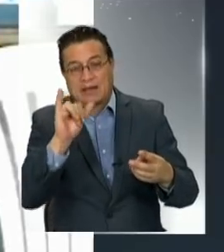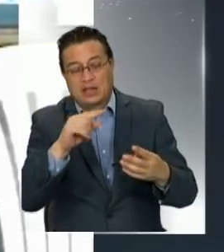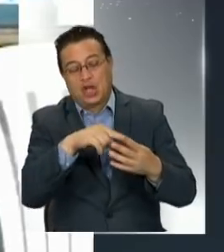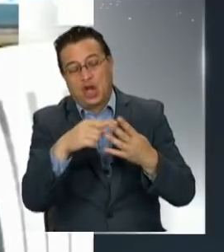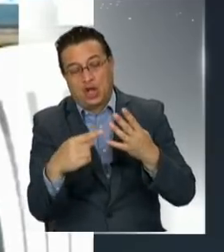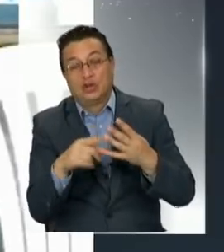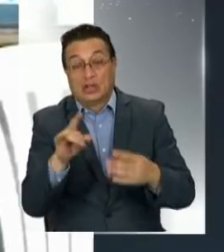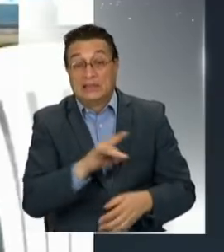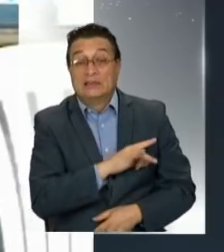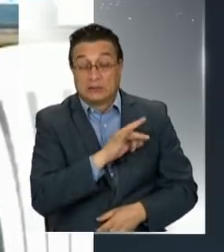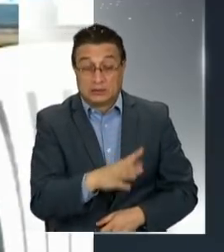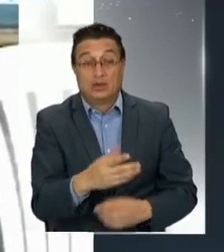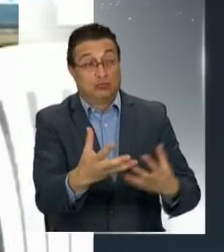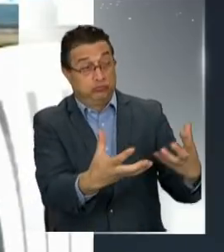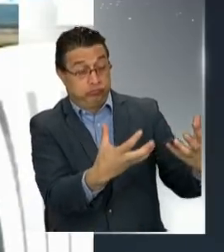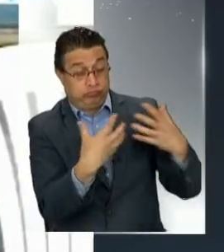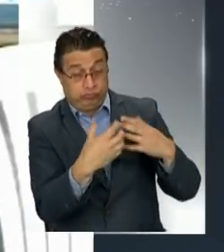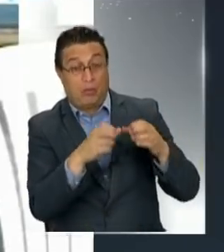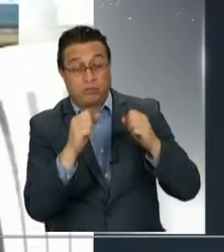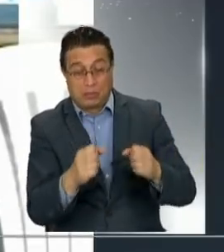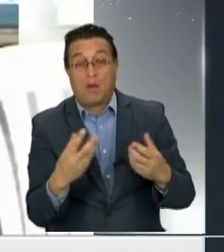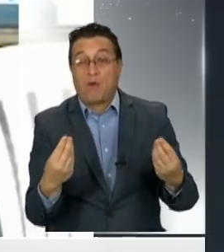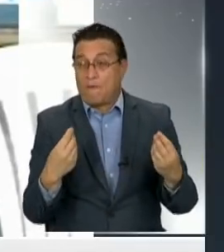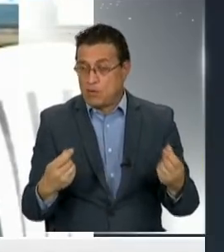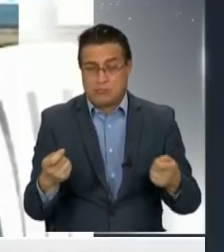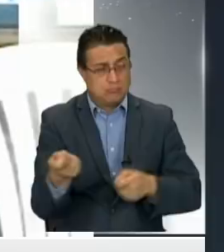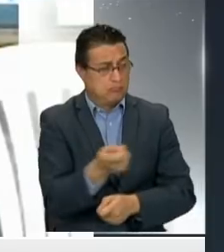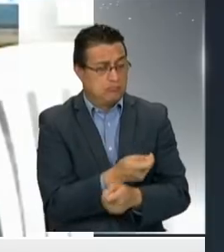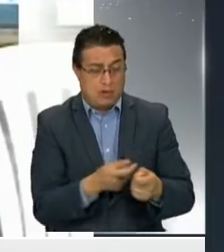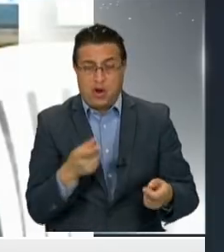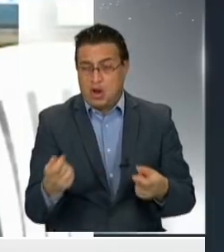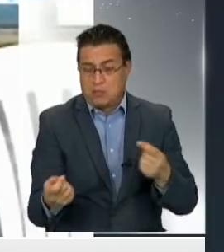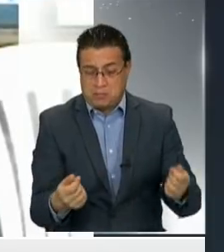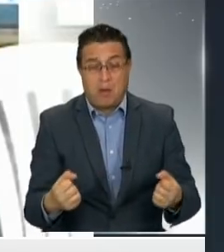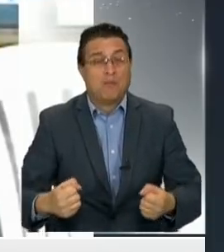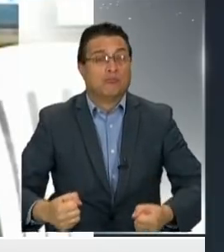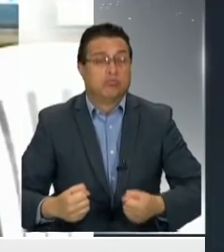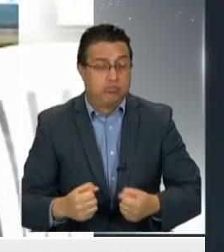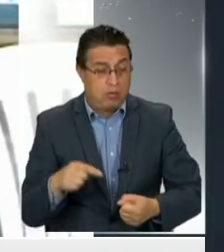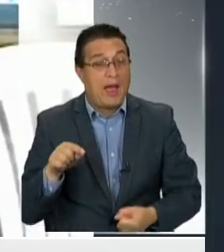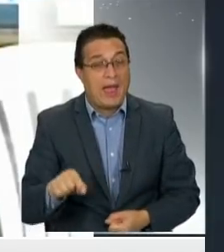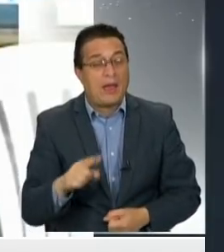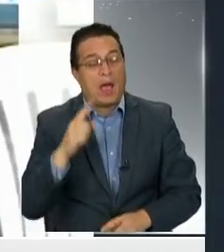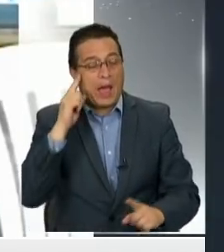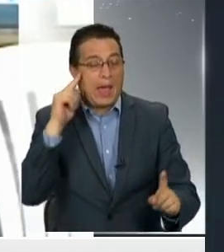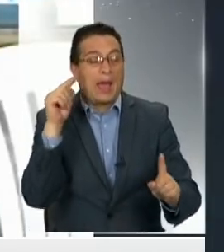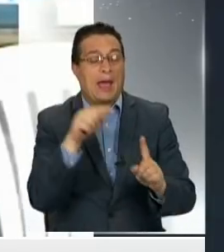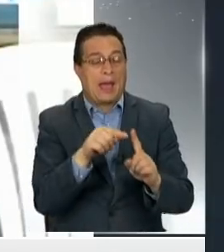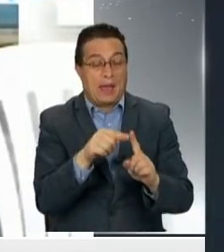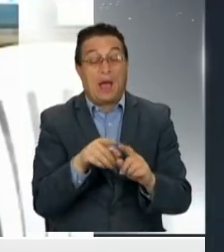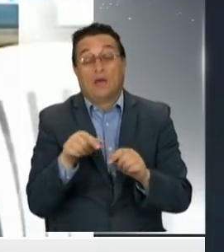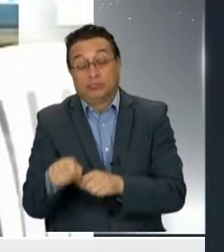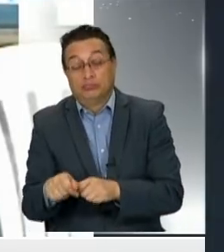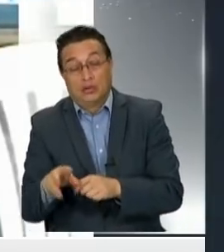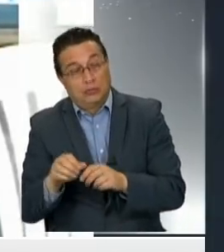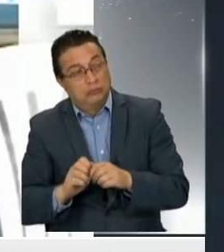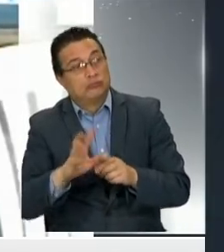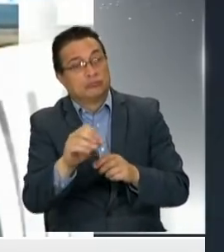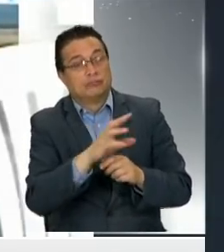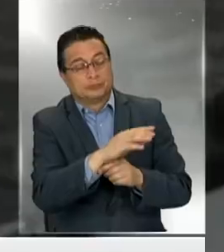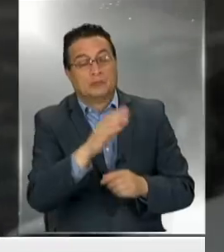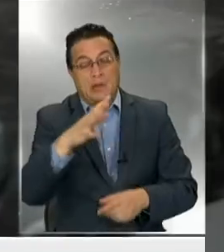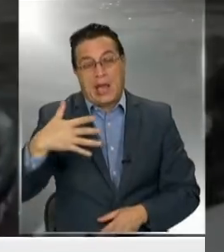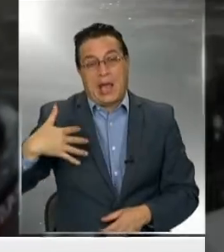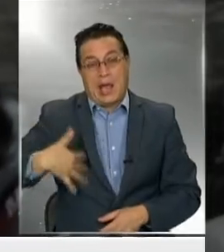país potencial porque es un país exitoso, tiene un mercado de consumo importante y es una forma de entrada también a otros mercados importantes como el